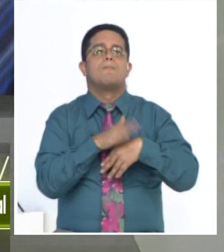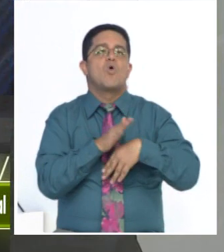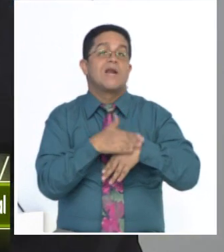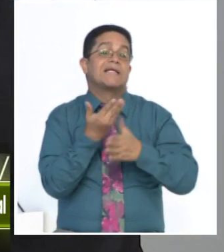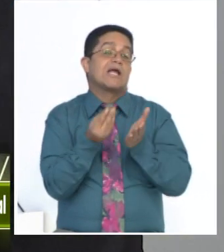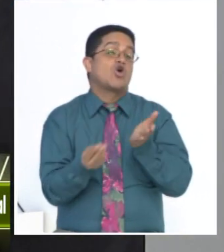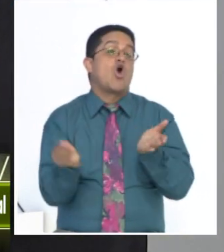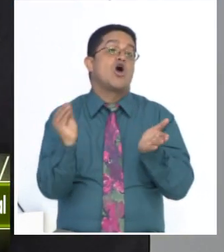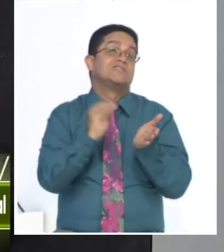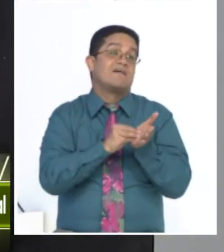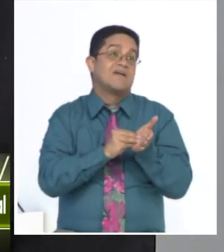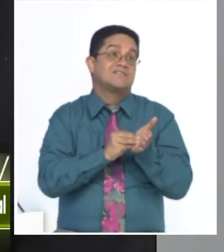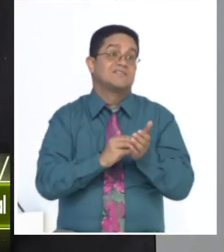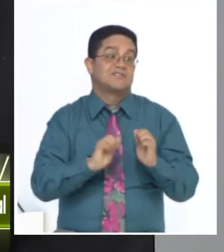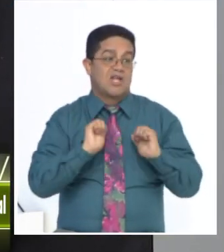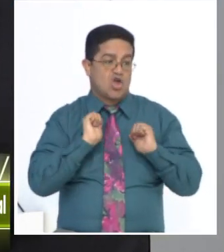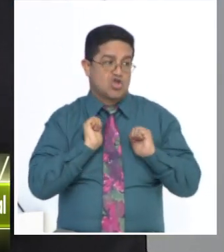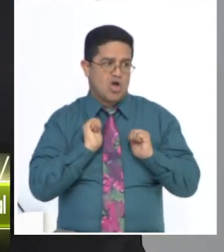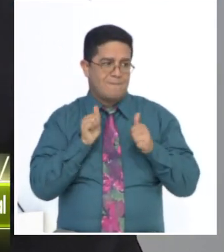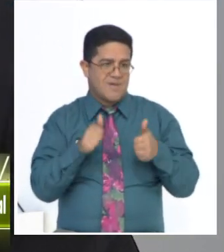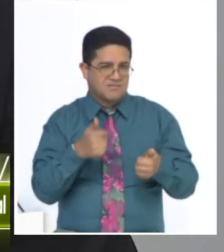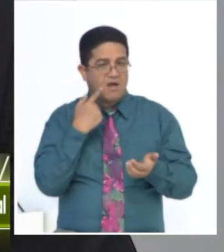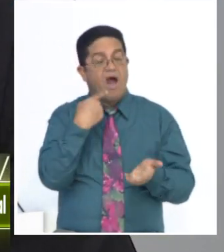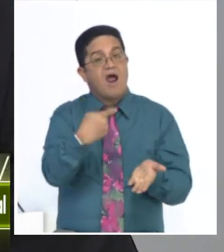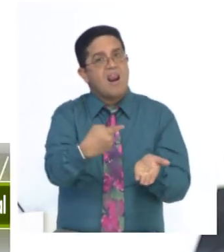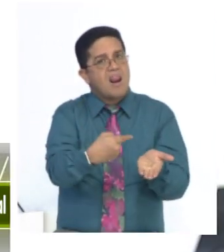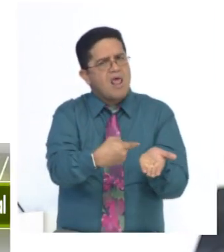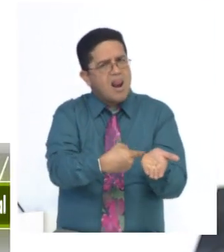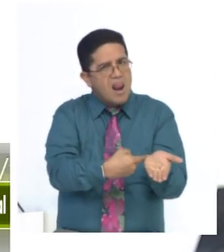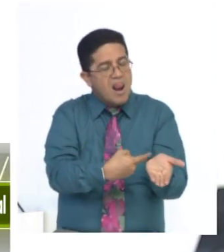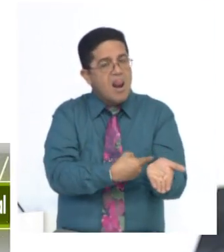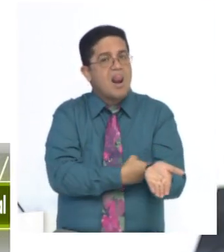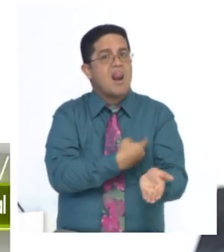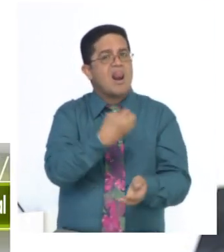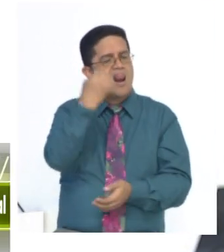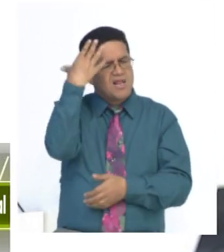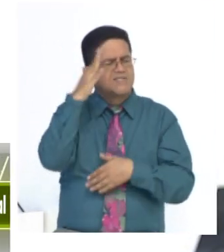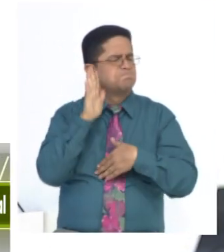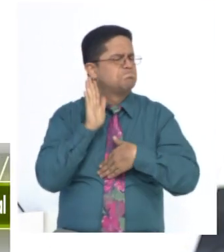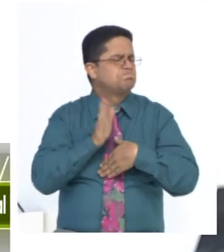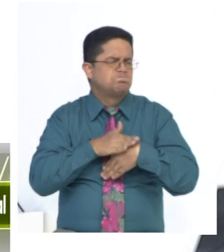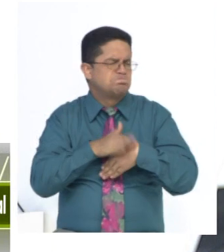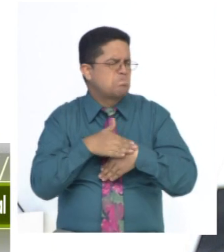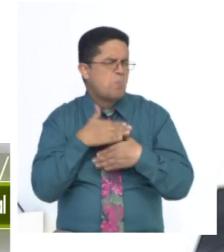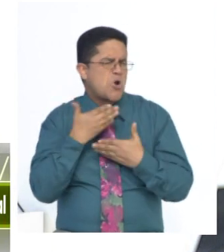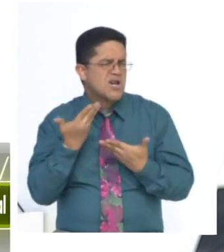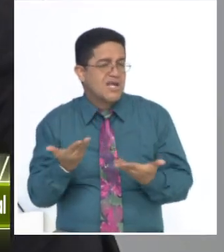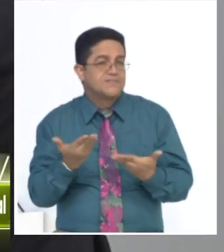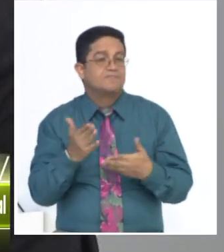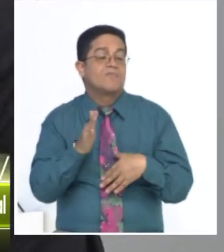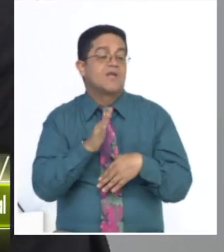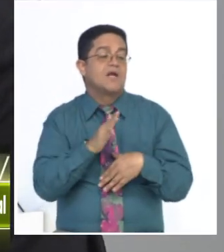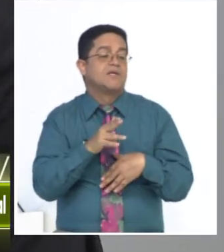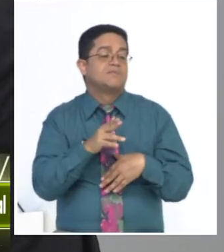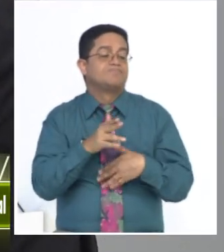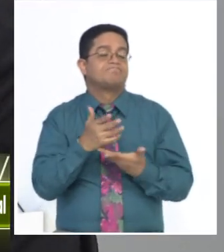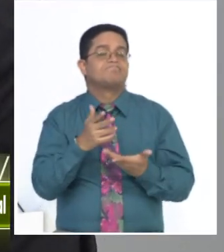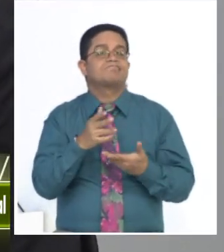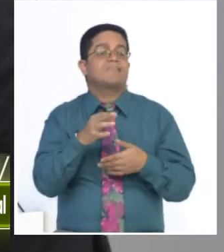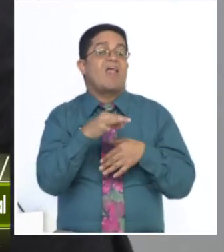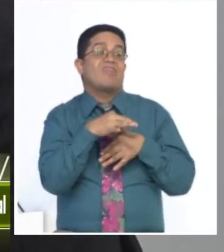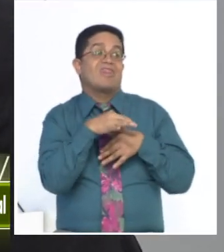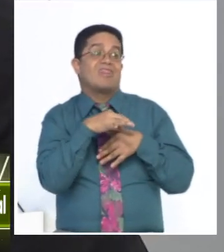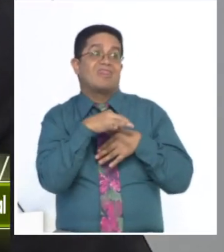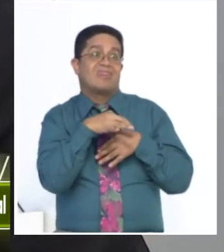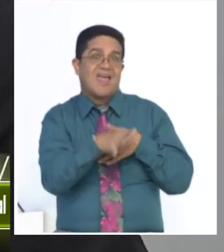íbamos a comenzar con un proceso de quimioterapia y de radioterapia. ¿Por qué? Porque no se dejó la malla o porque no se hizo el recambio de la